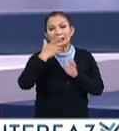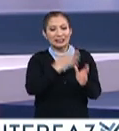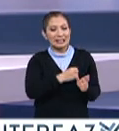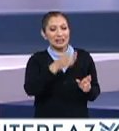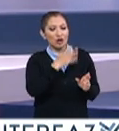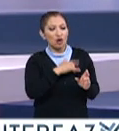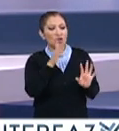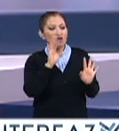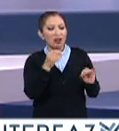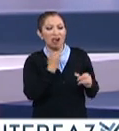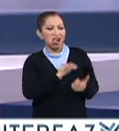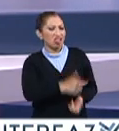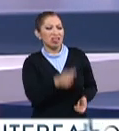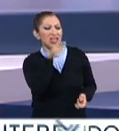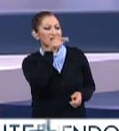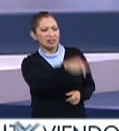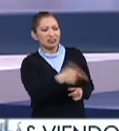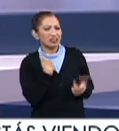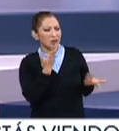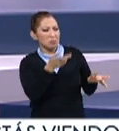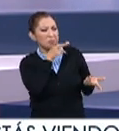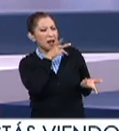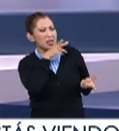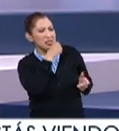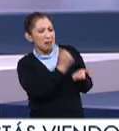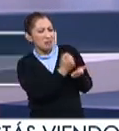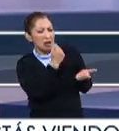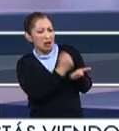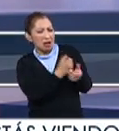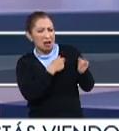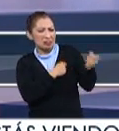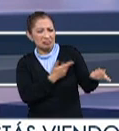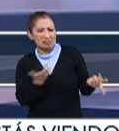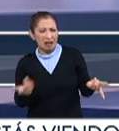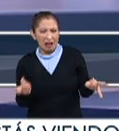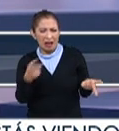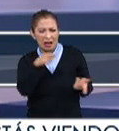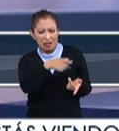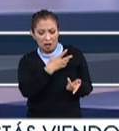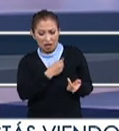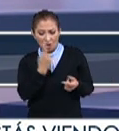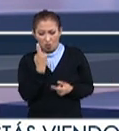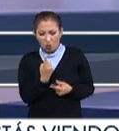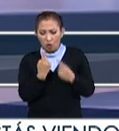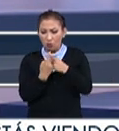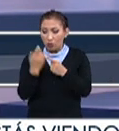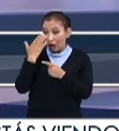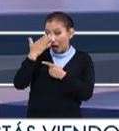Es el hijo que no soporta el peso de un padre autoritario, que es hijo a